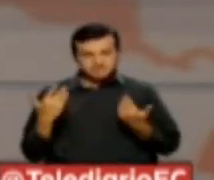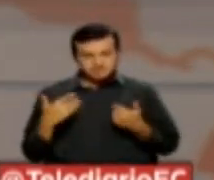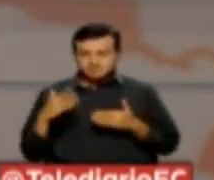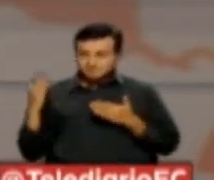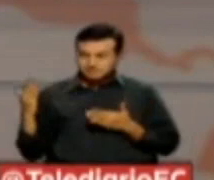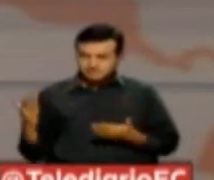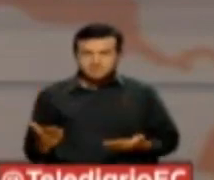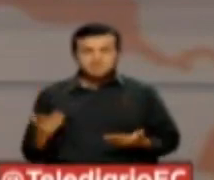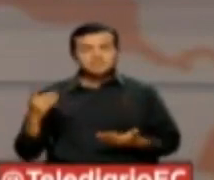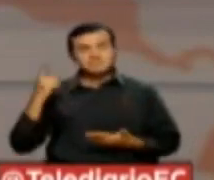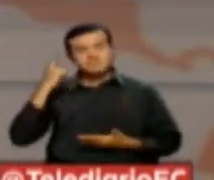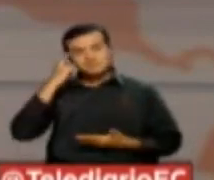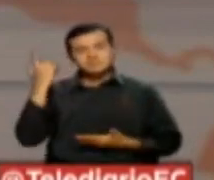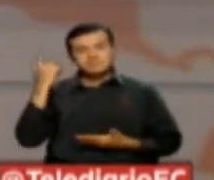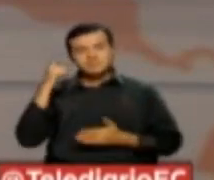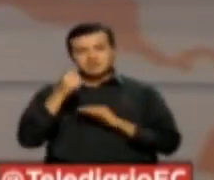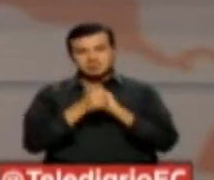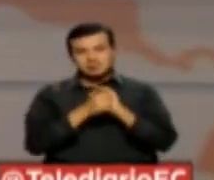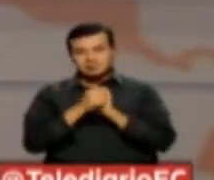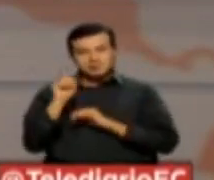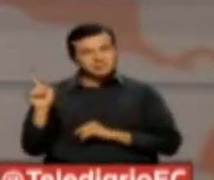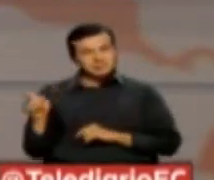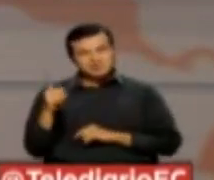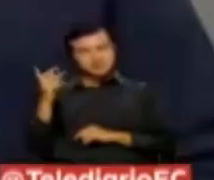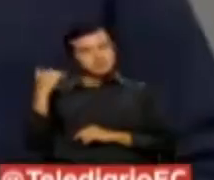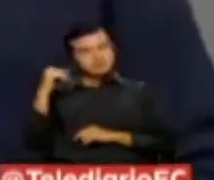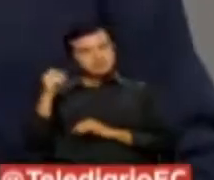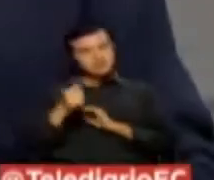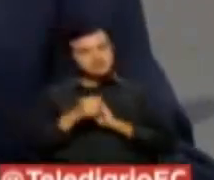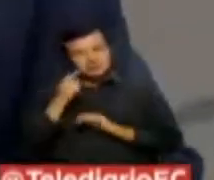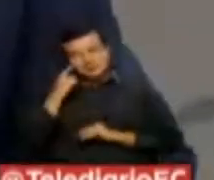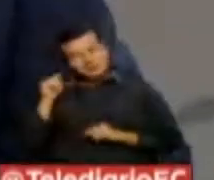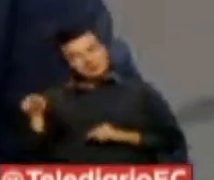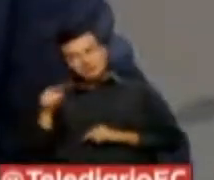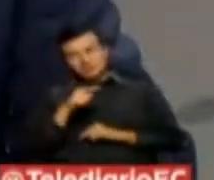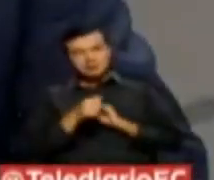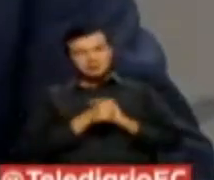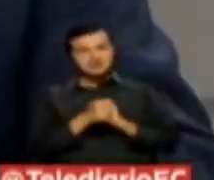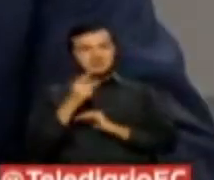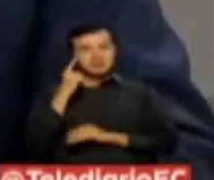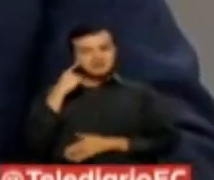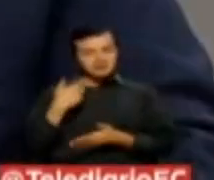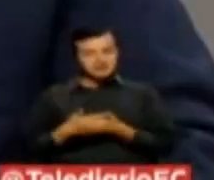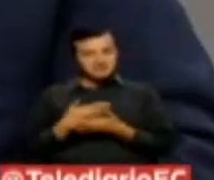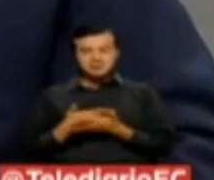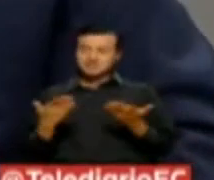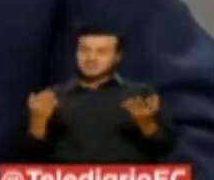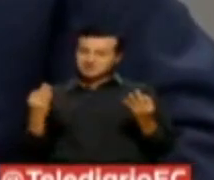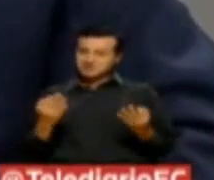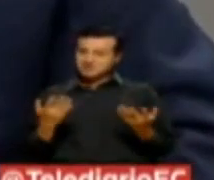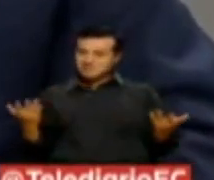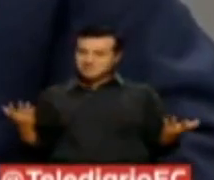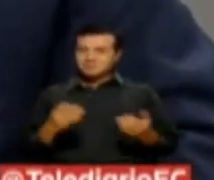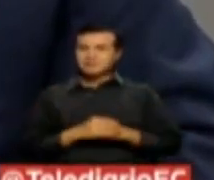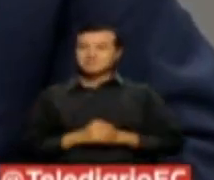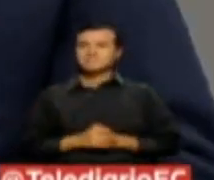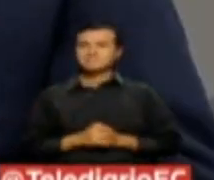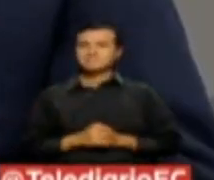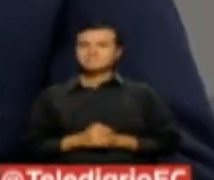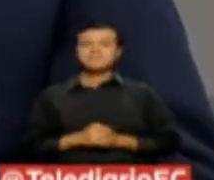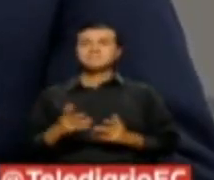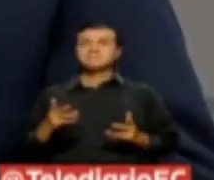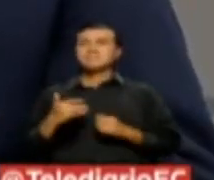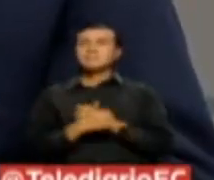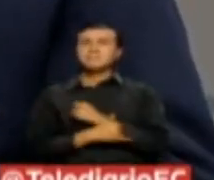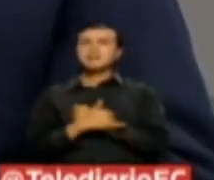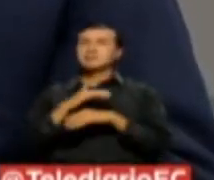porque le vamos a llevar a galápagos bueno excelente argumento de un álbum es sin duda cuál